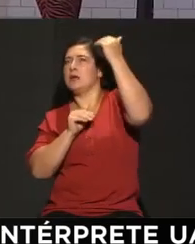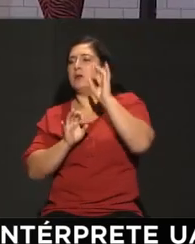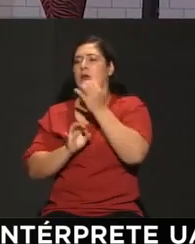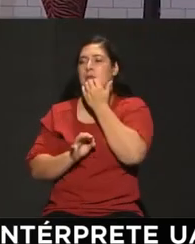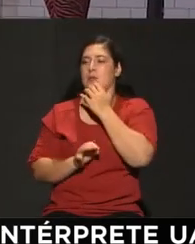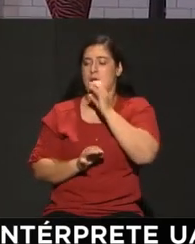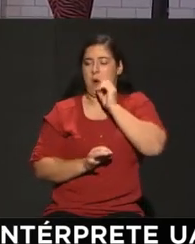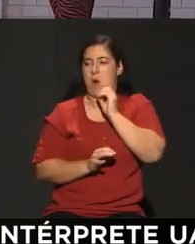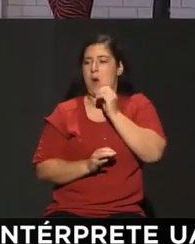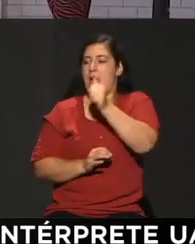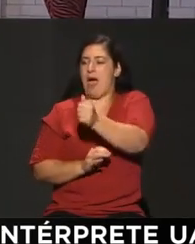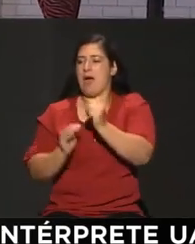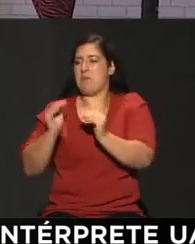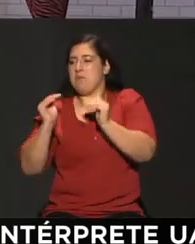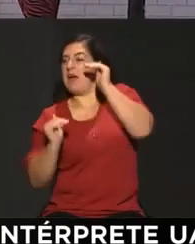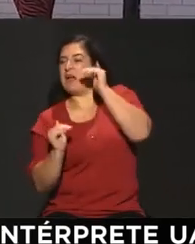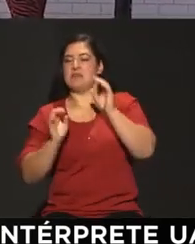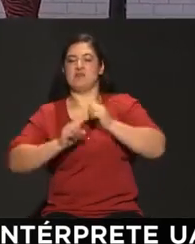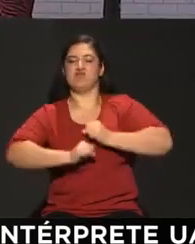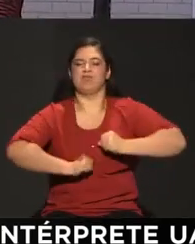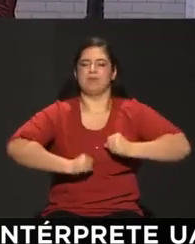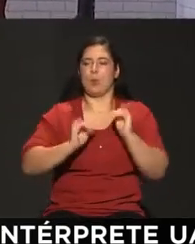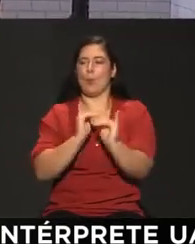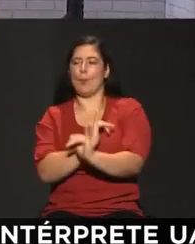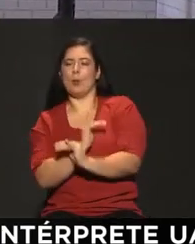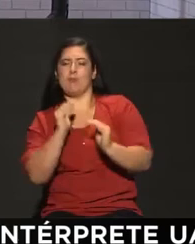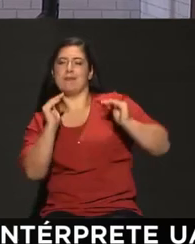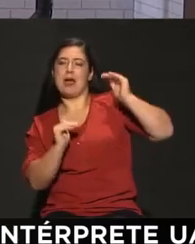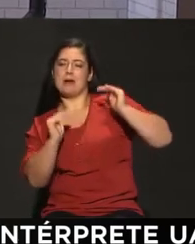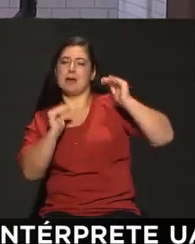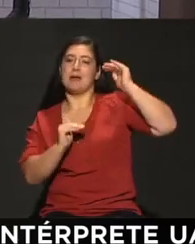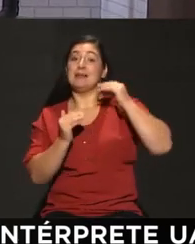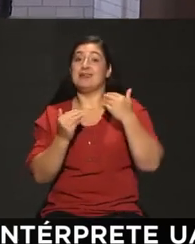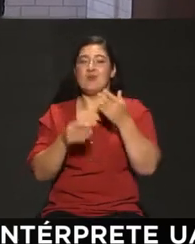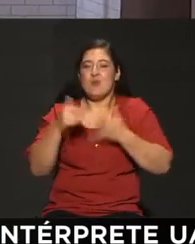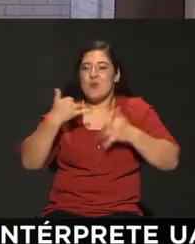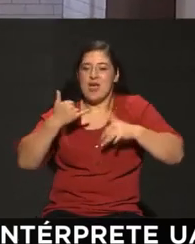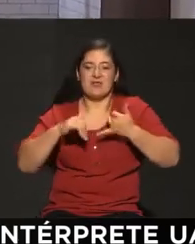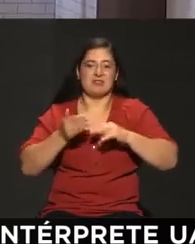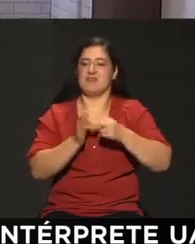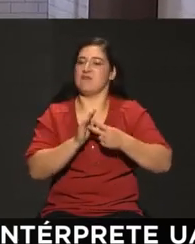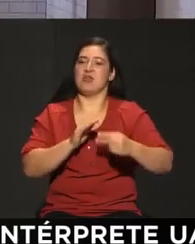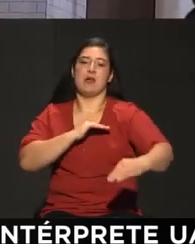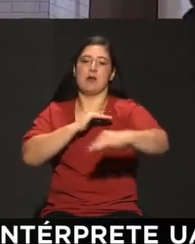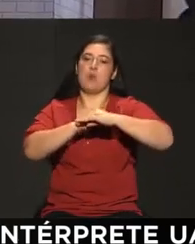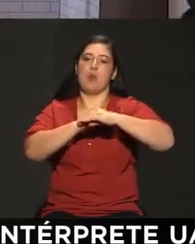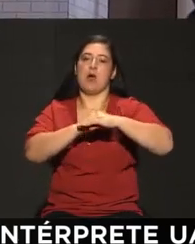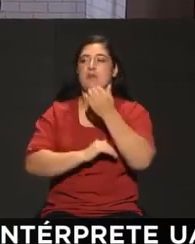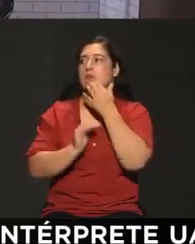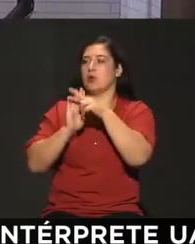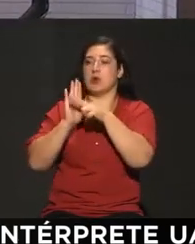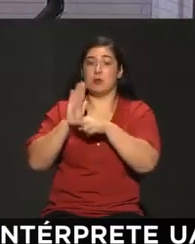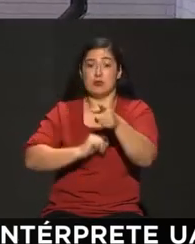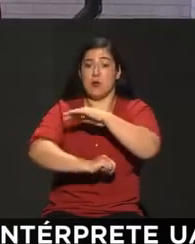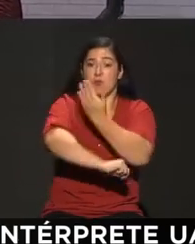mujer, más grande, más bajito, más pesado, más liviano. Con estos juegos podemos igualar las condiciones y poner reglas. Usted que está más